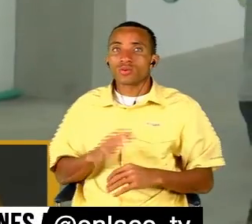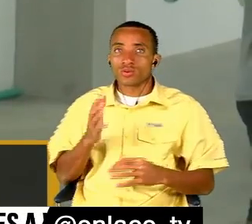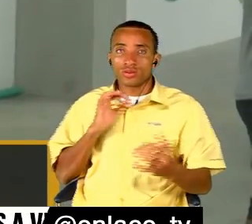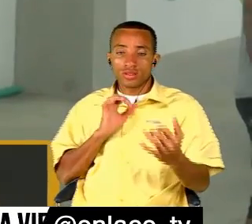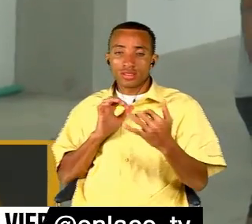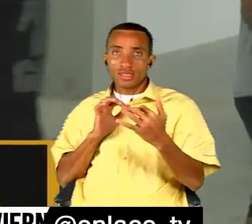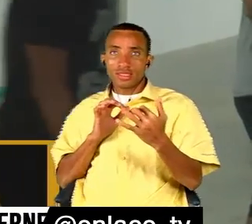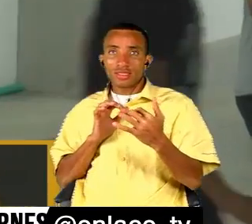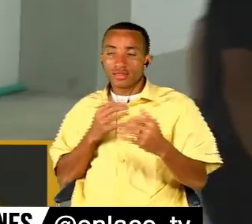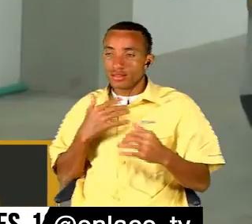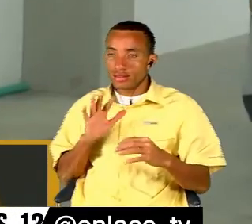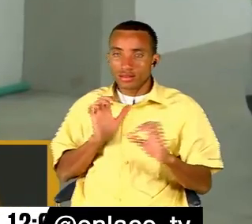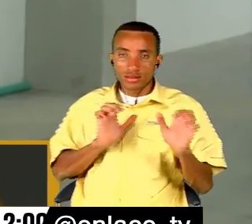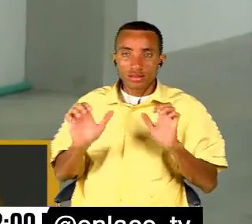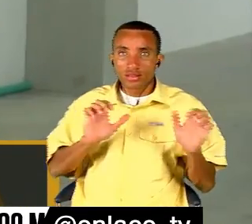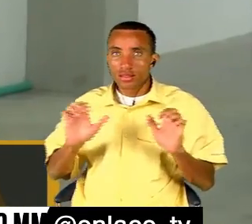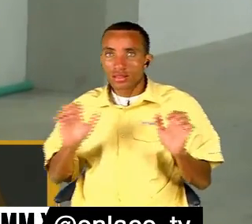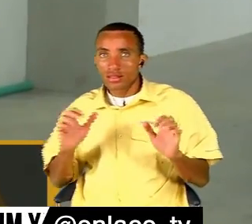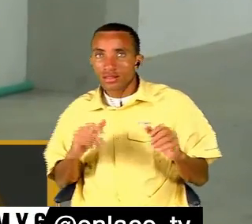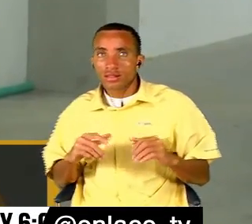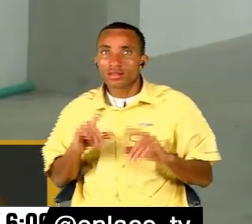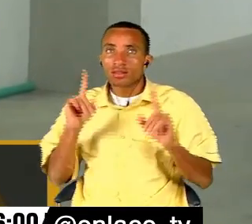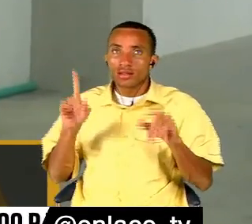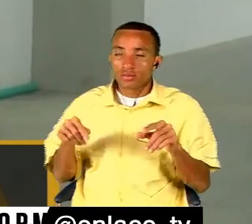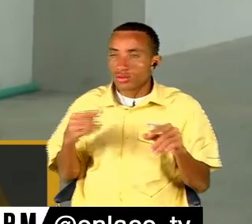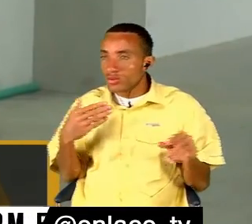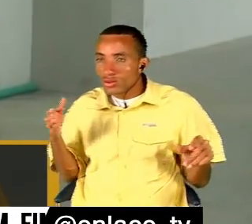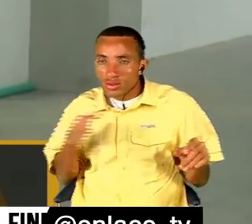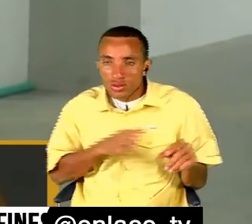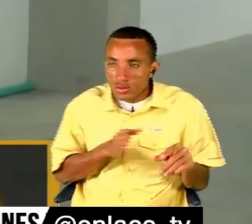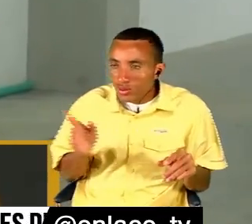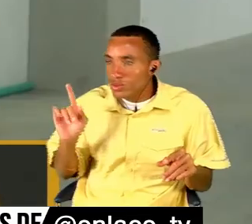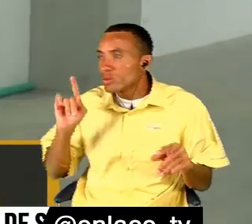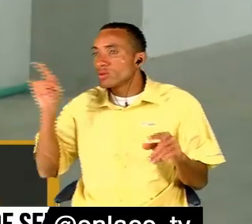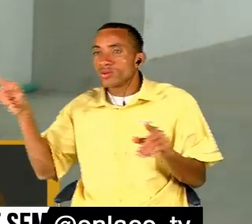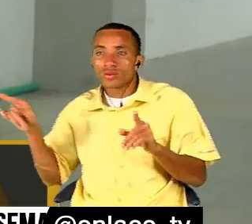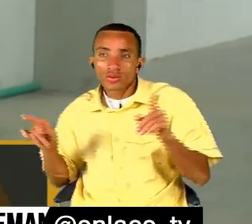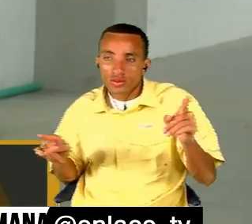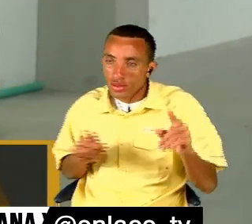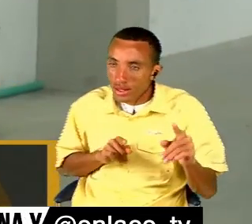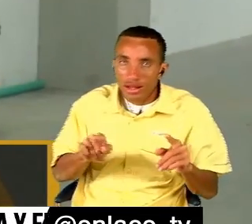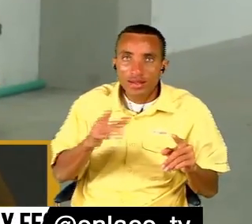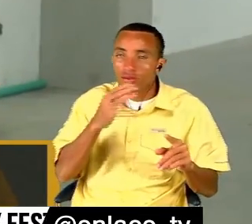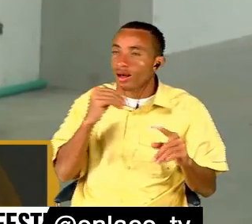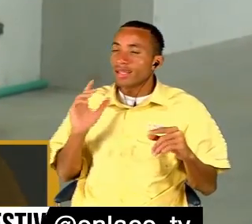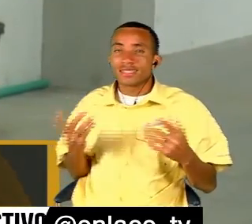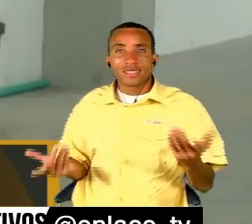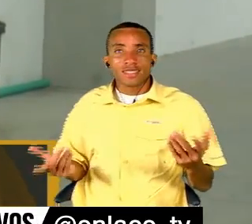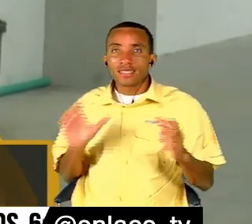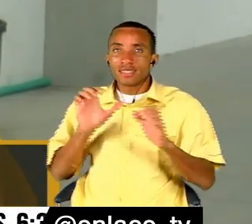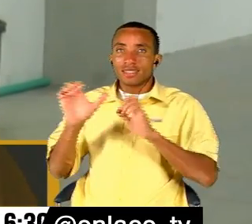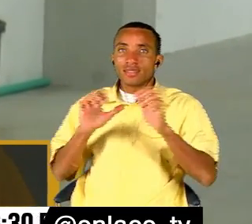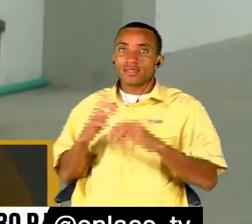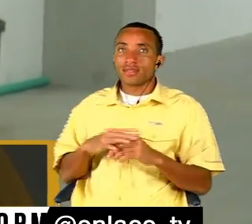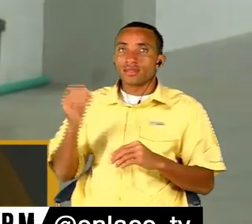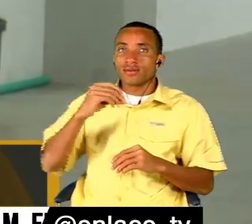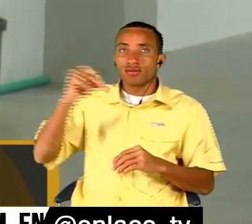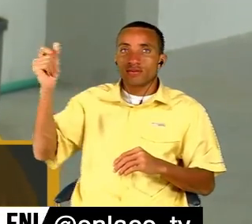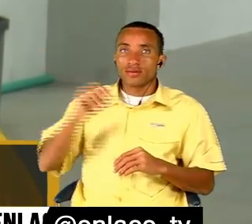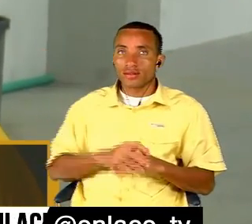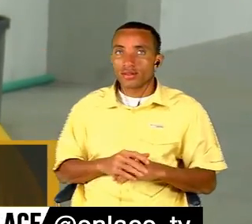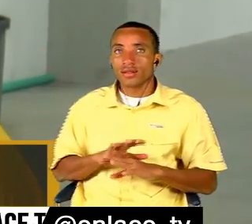mira que buscamos los espacios, traté de entrar por los costados, por la mitad y no entrábamos. Tras la expulsión ya el equipo se partió